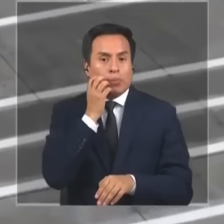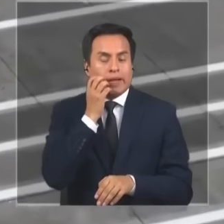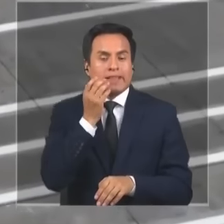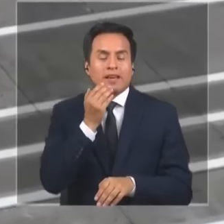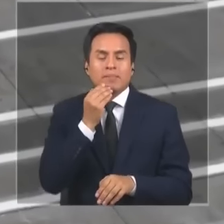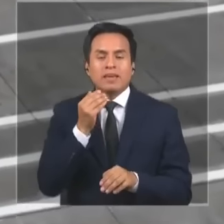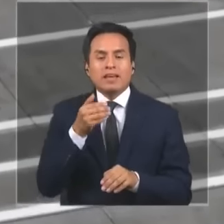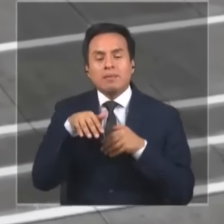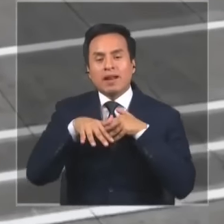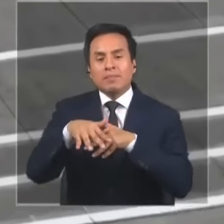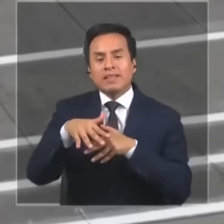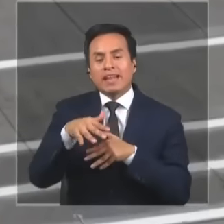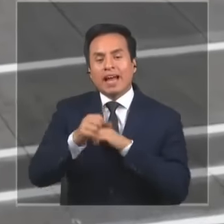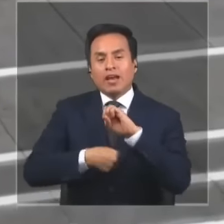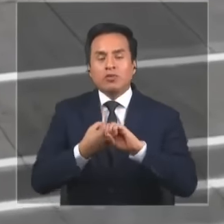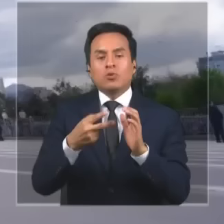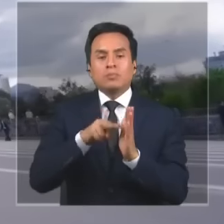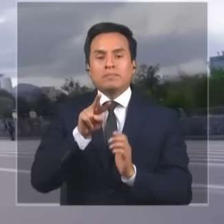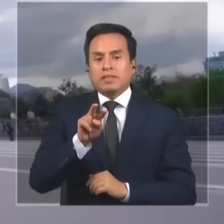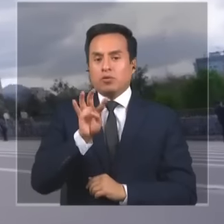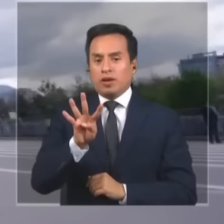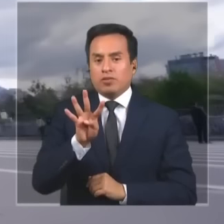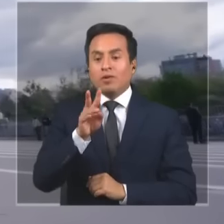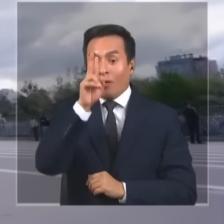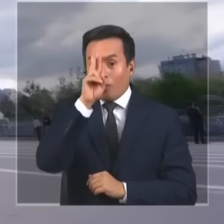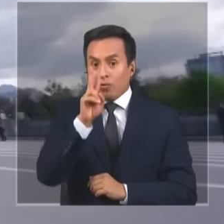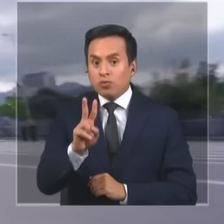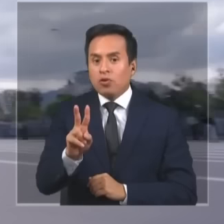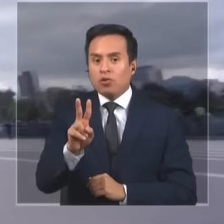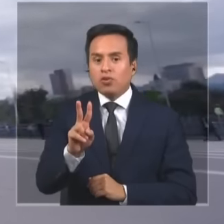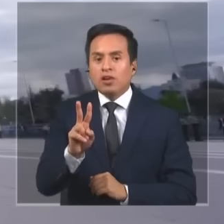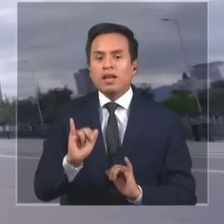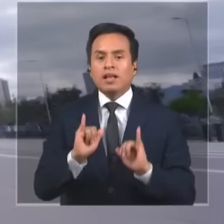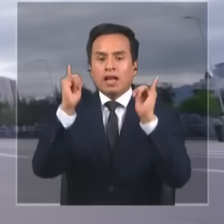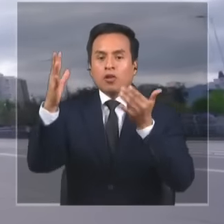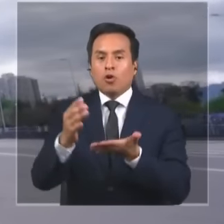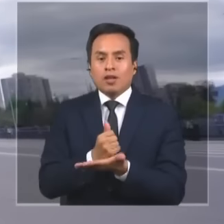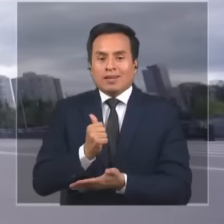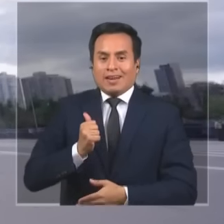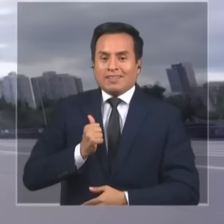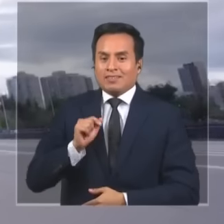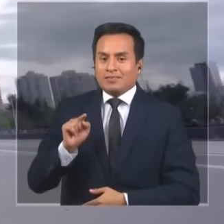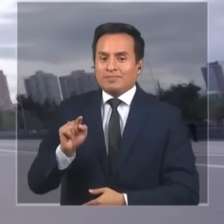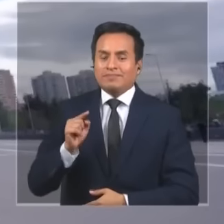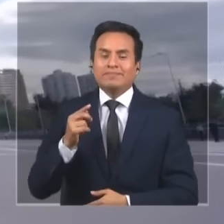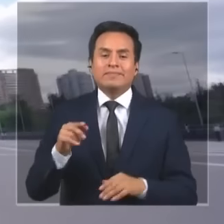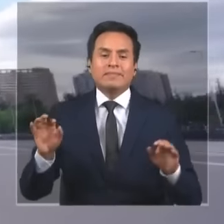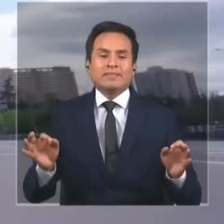en la Gran Parada Militar 2024 en honor a las glorias del Ejército.